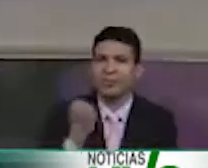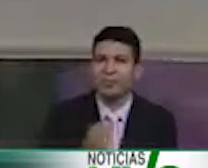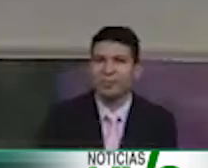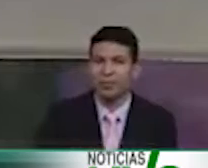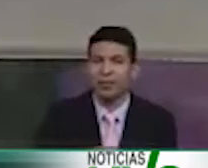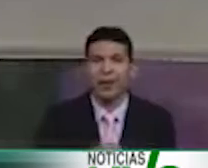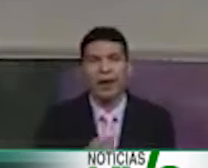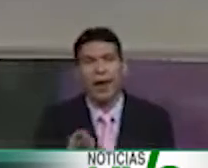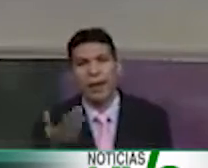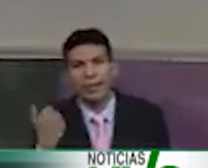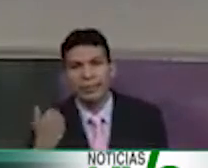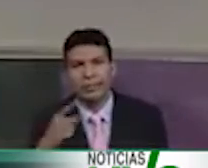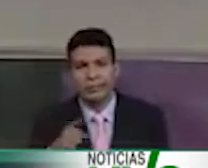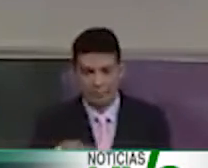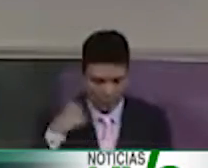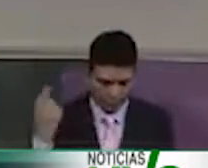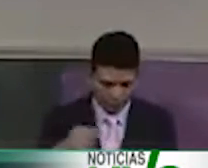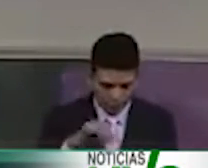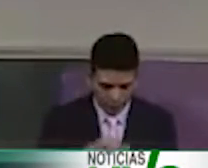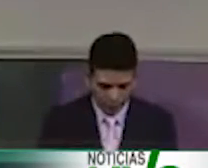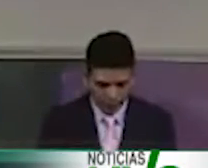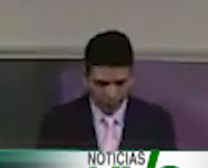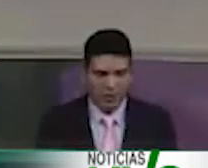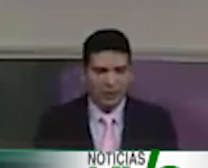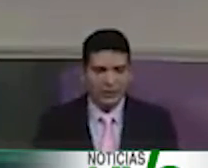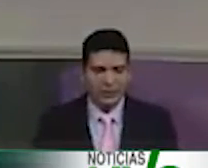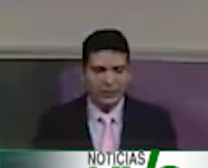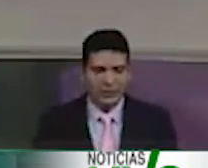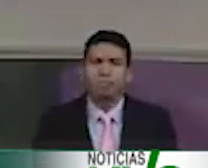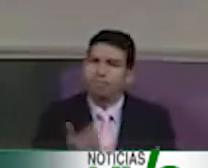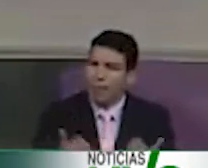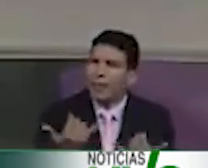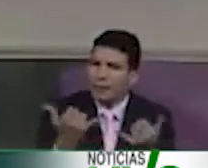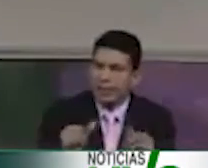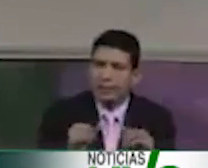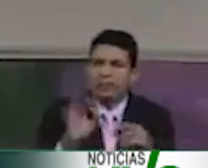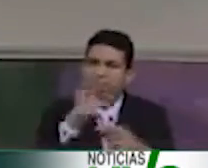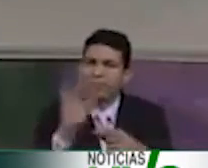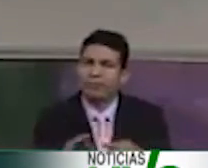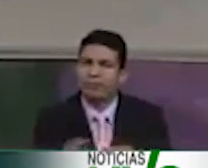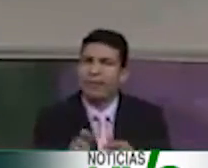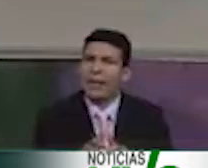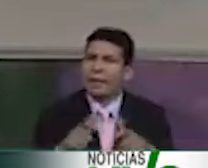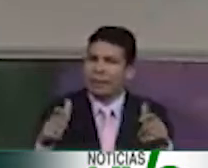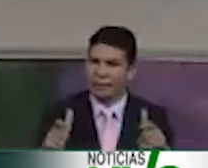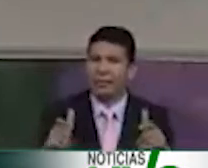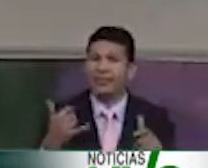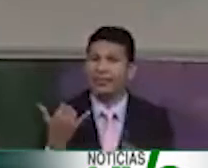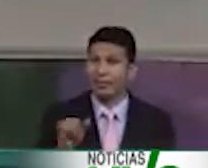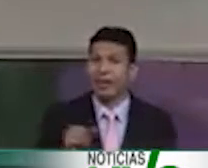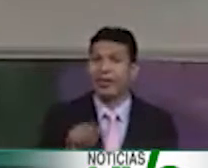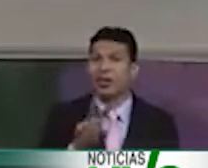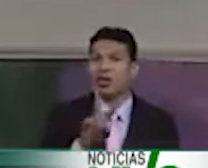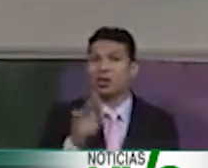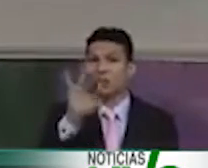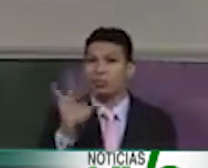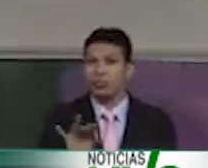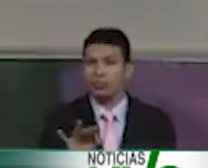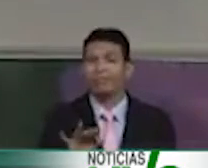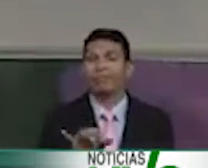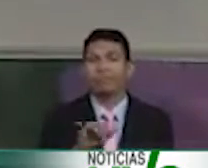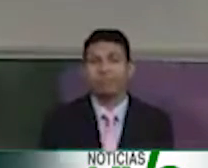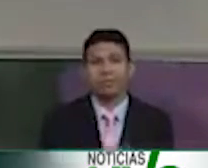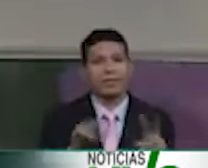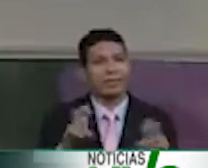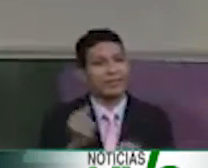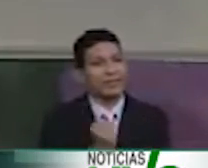paro. Han sido muchos empleos. Y hoy tenemos una de las cifras más altas, ya subimos a 2 dígitos en el tema de